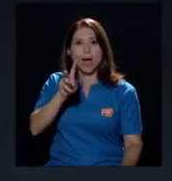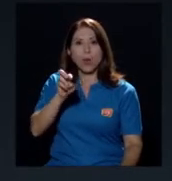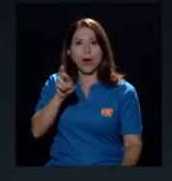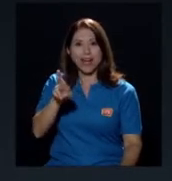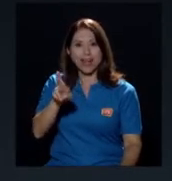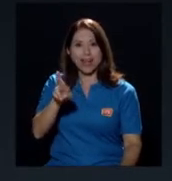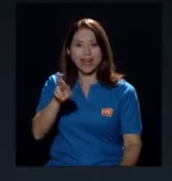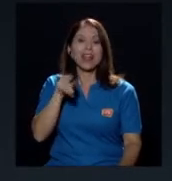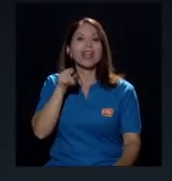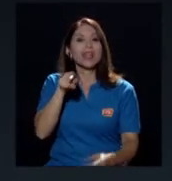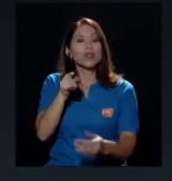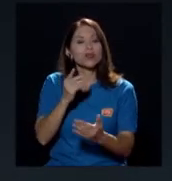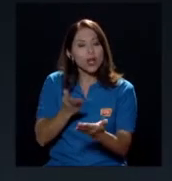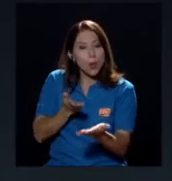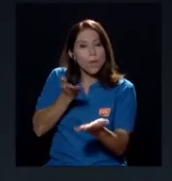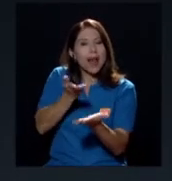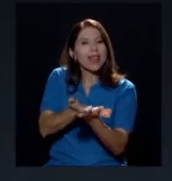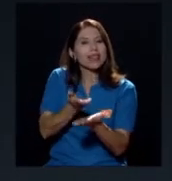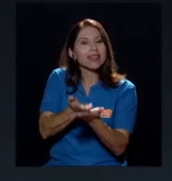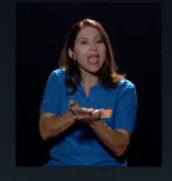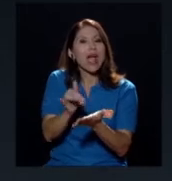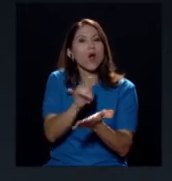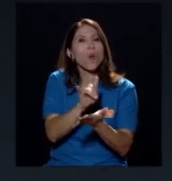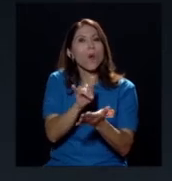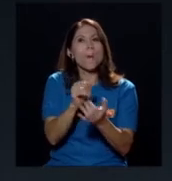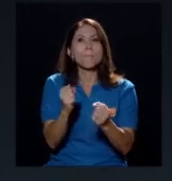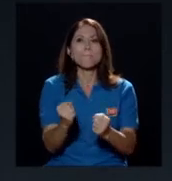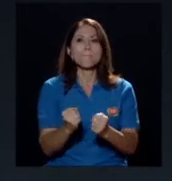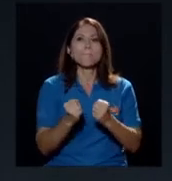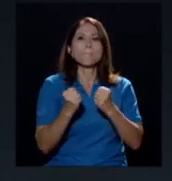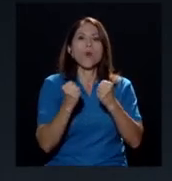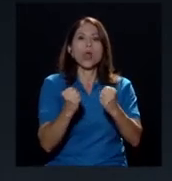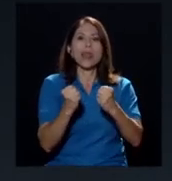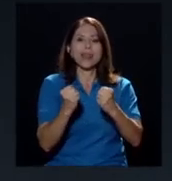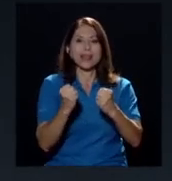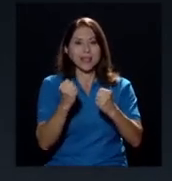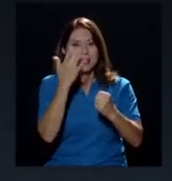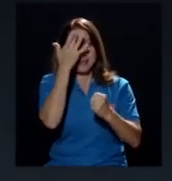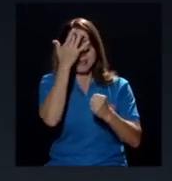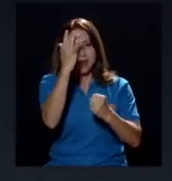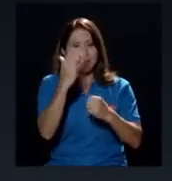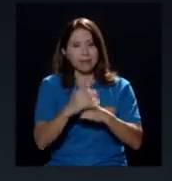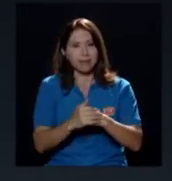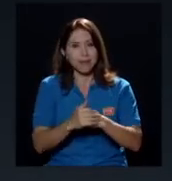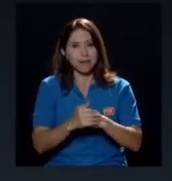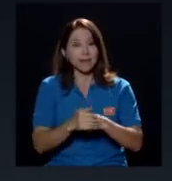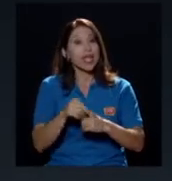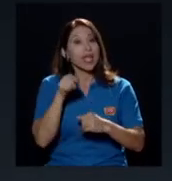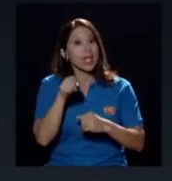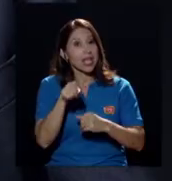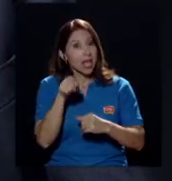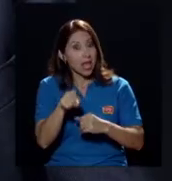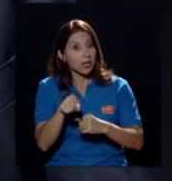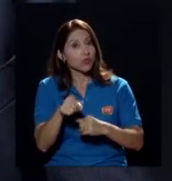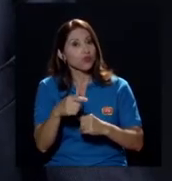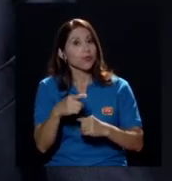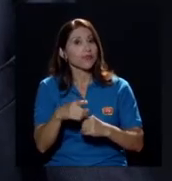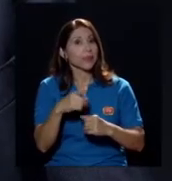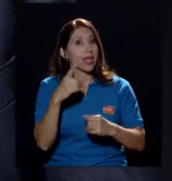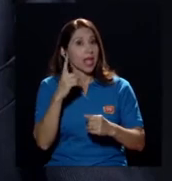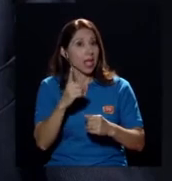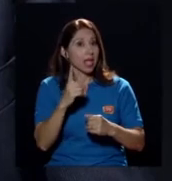lo plantea como poder inteligente que me parece que es una característica